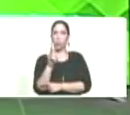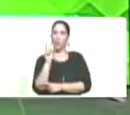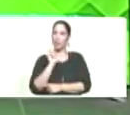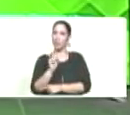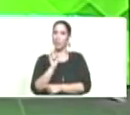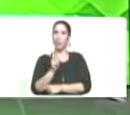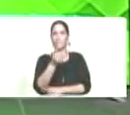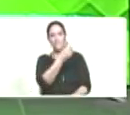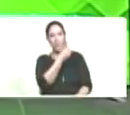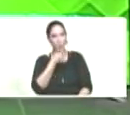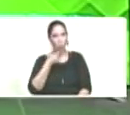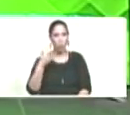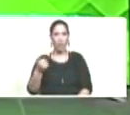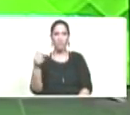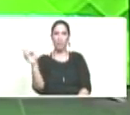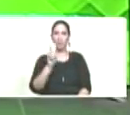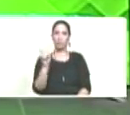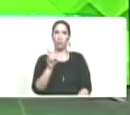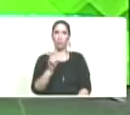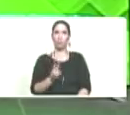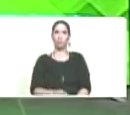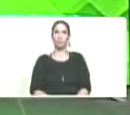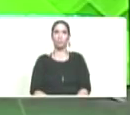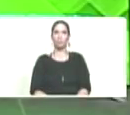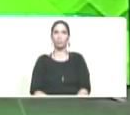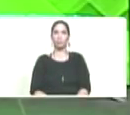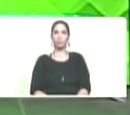para mejorar a Venezuela.